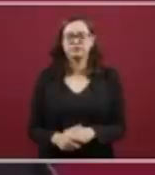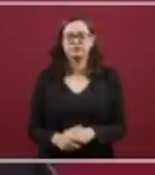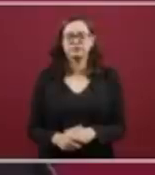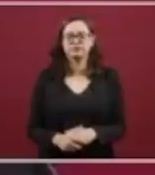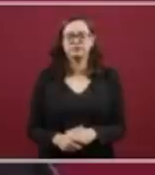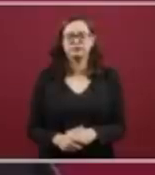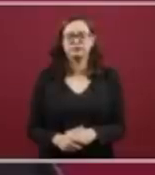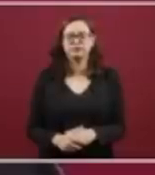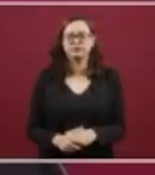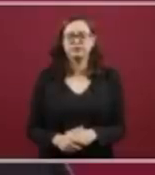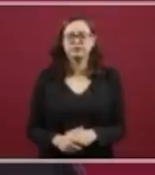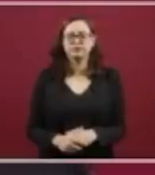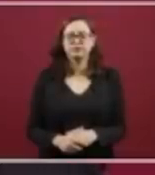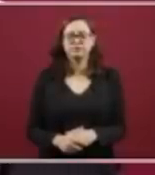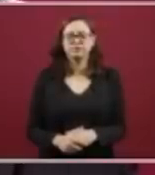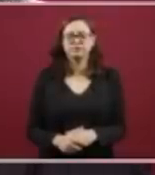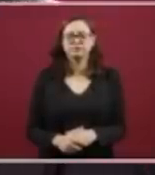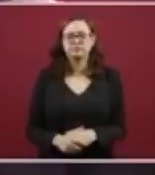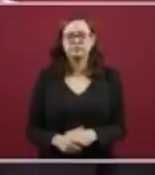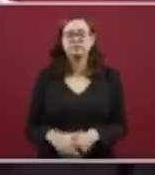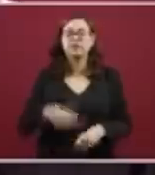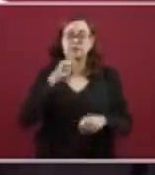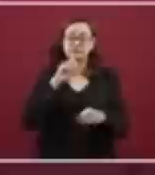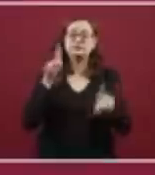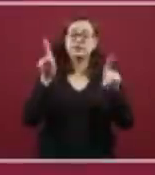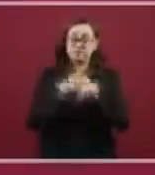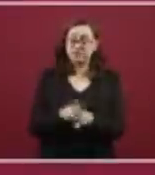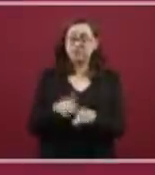informar que hemos tomado la decisión